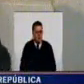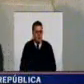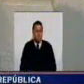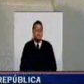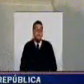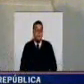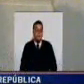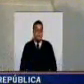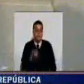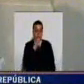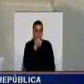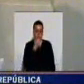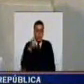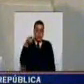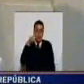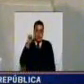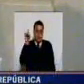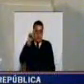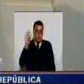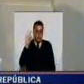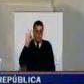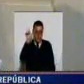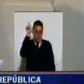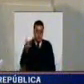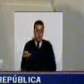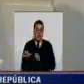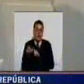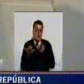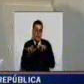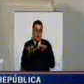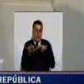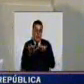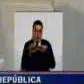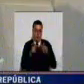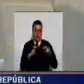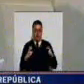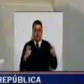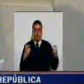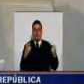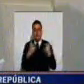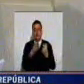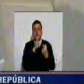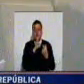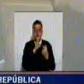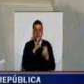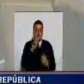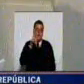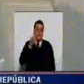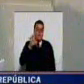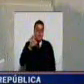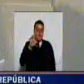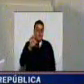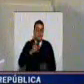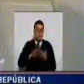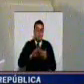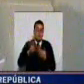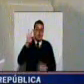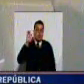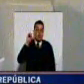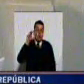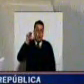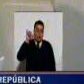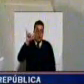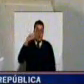el señor Gus O'Donnell, que fue secretario de gabinete del señor Felipe Tony